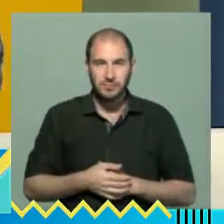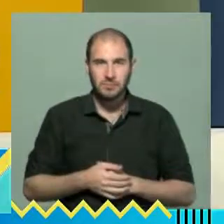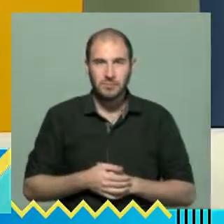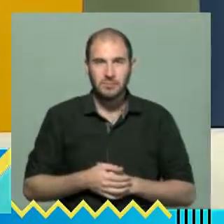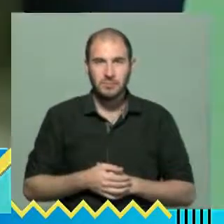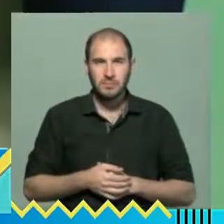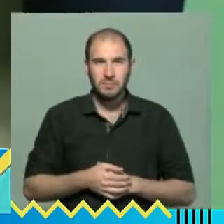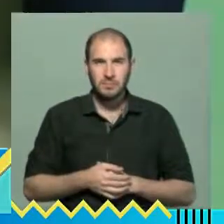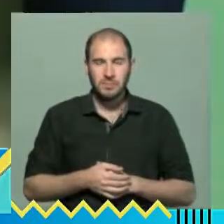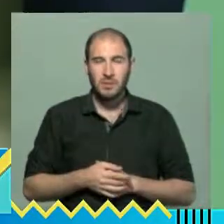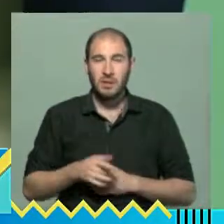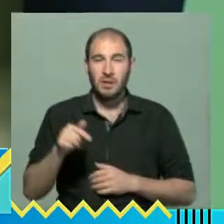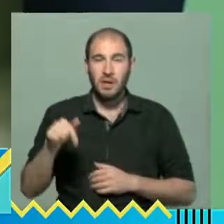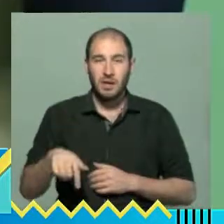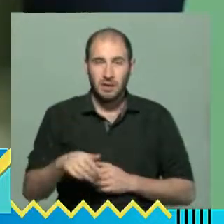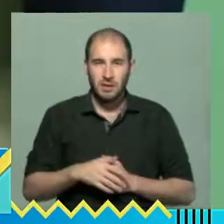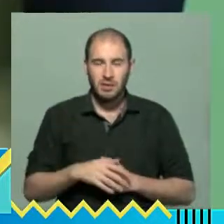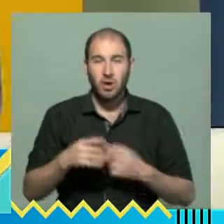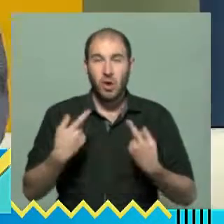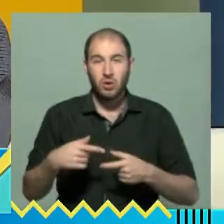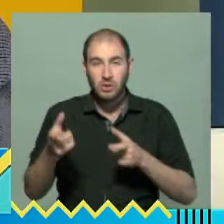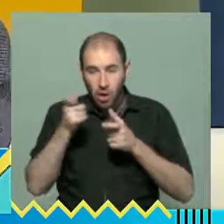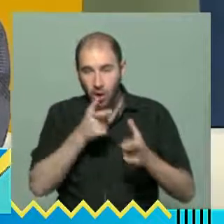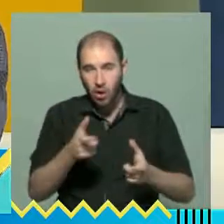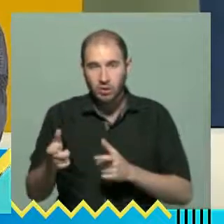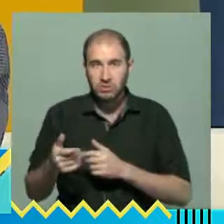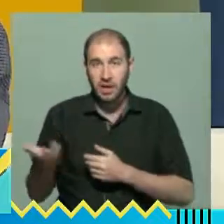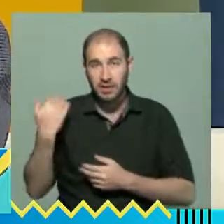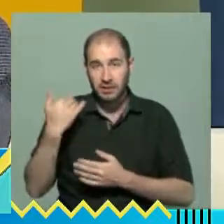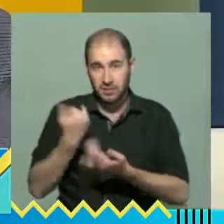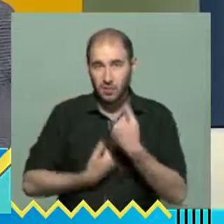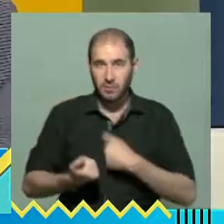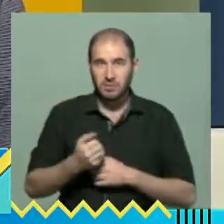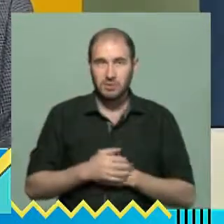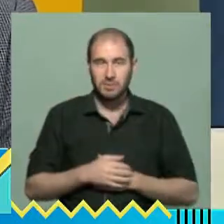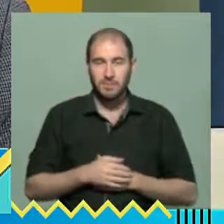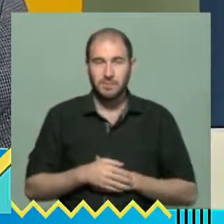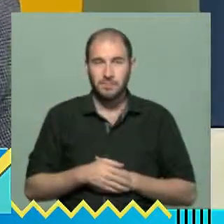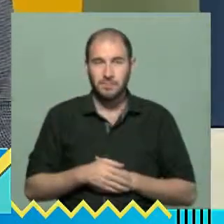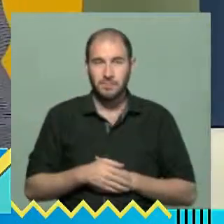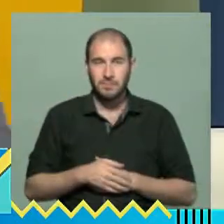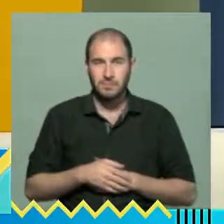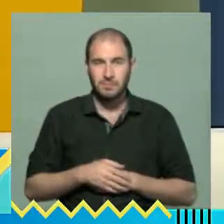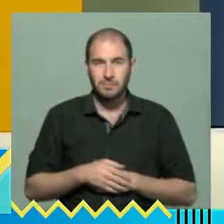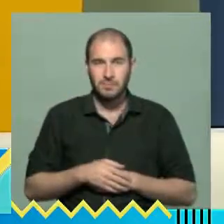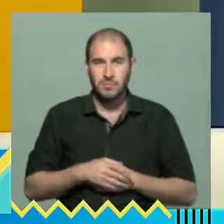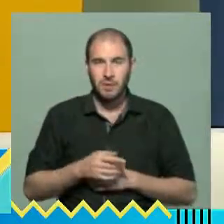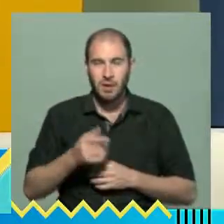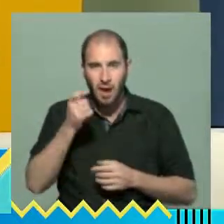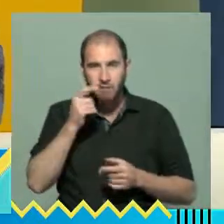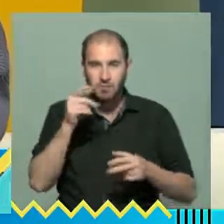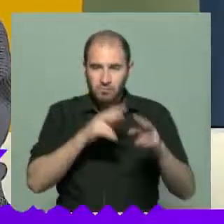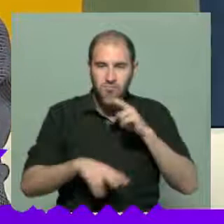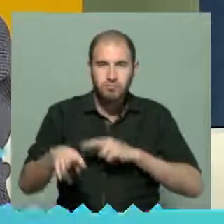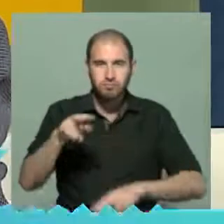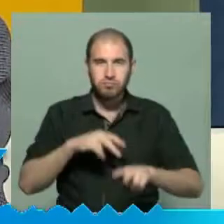Entonces, acá tenemos algo hay que revisar, lo que nos estaba diciendo recién Marcos acá, por donde observamos, por donde escarbamos